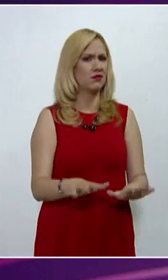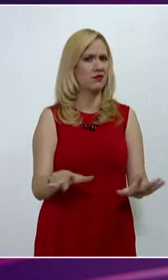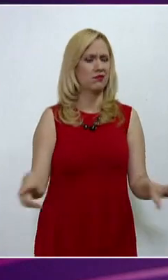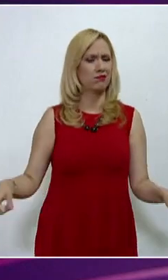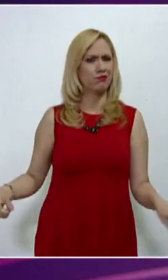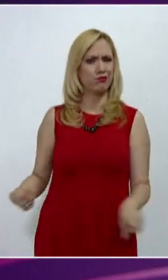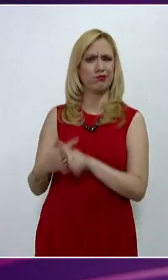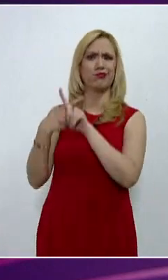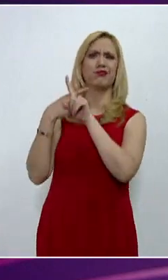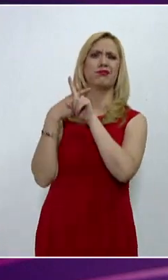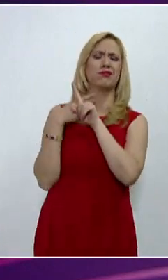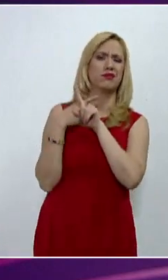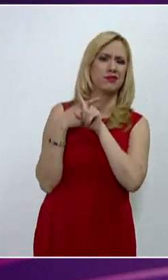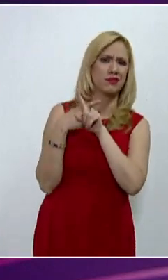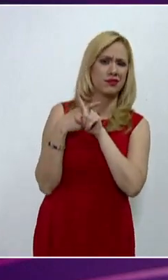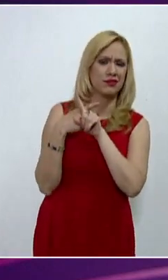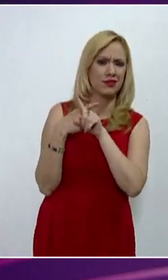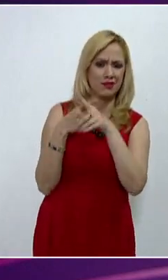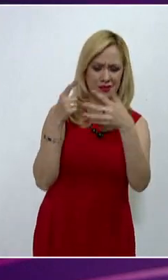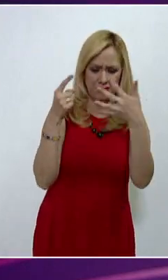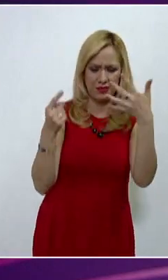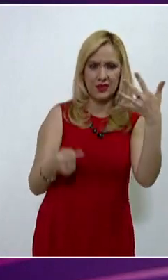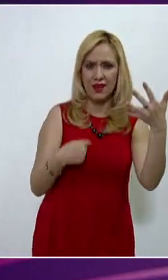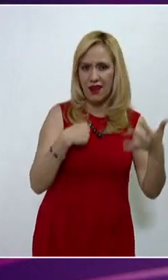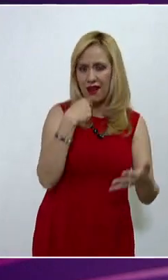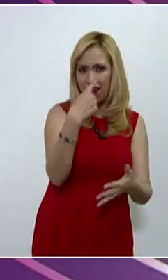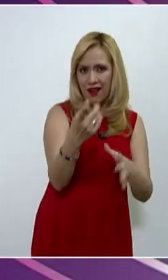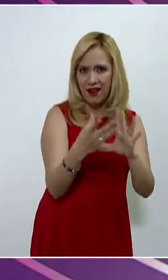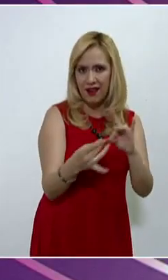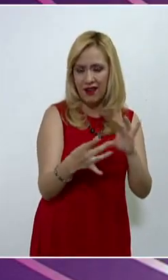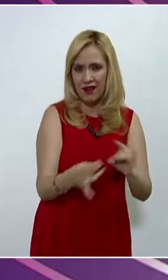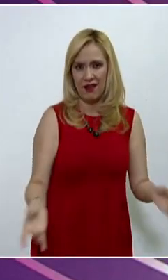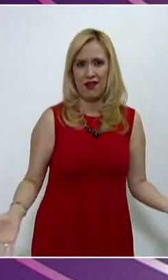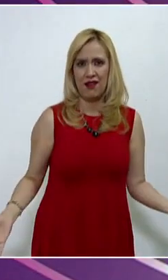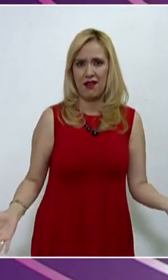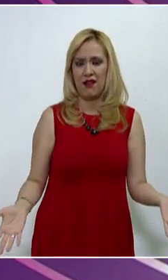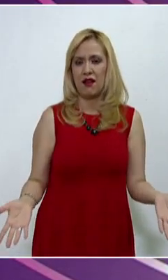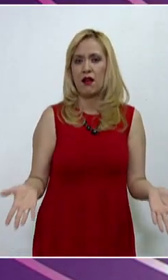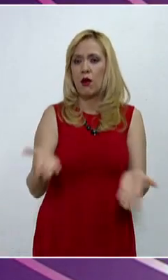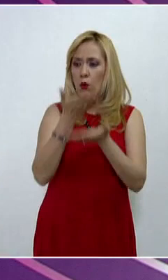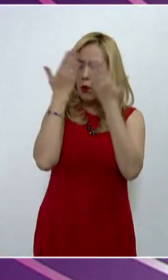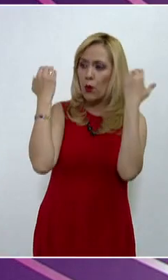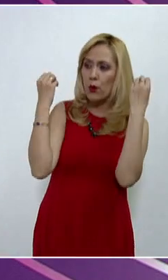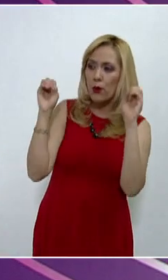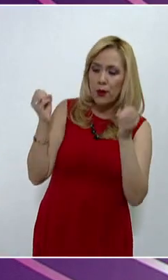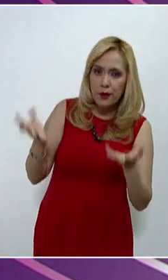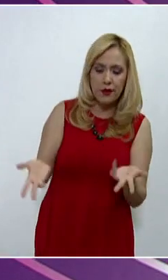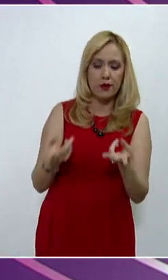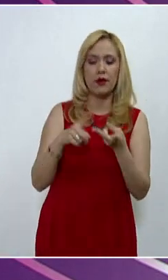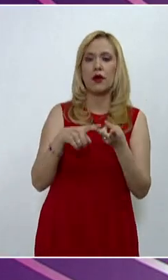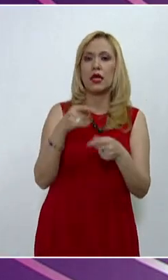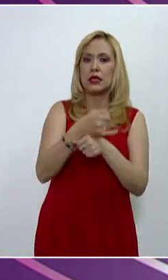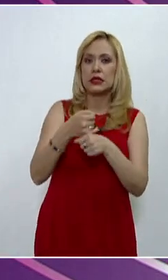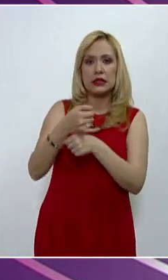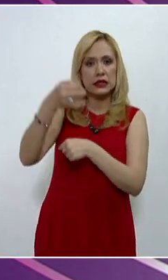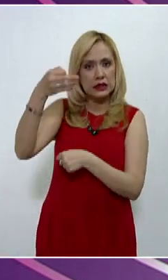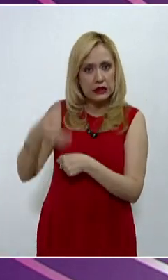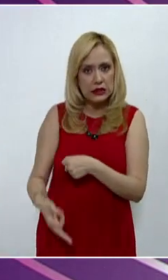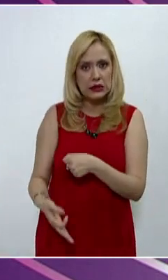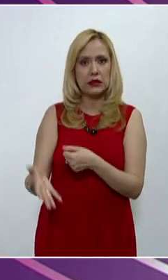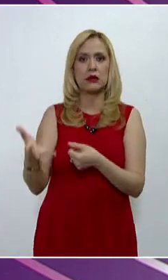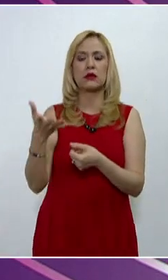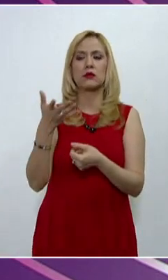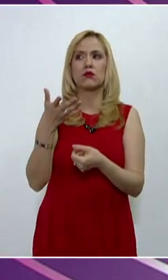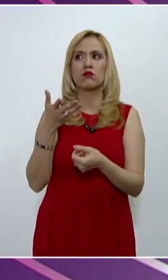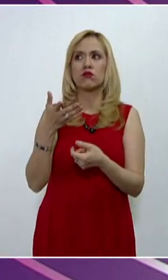la prisión preventiva todos estos elementos que hemos ya referido: presunción de inocencia, debido proceso,